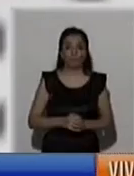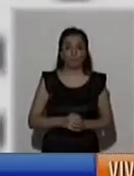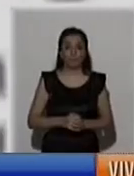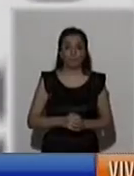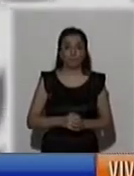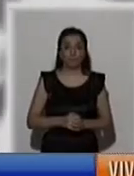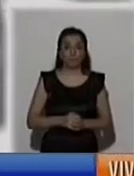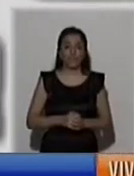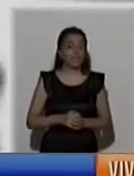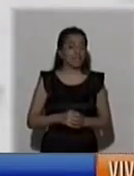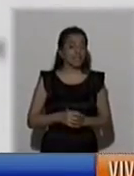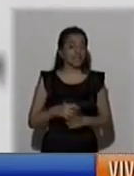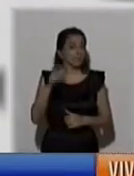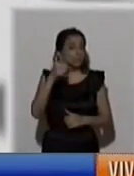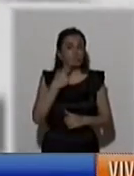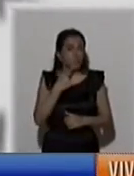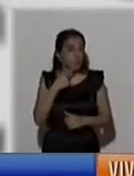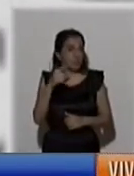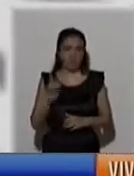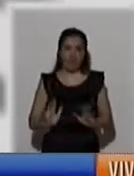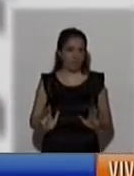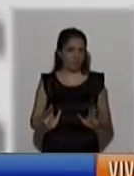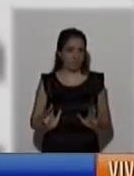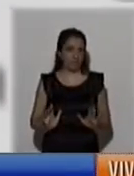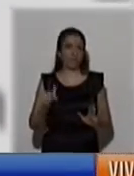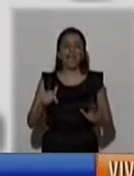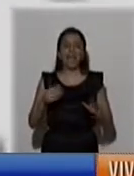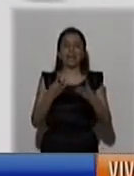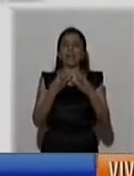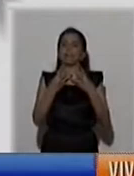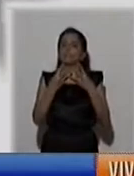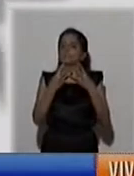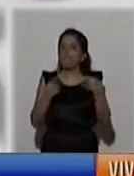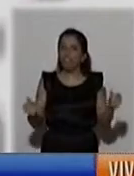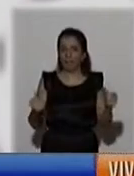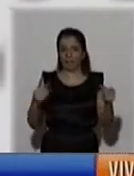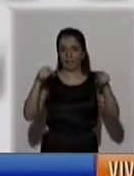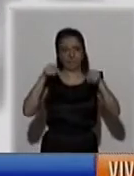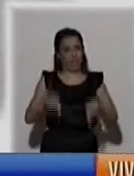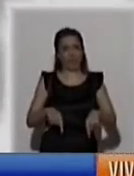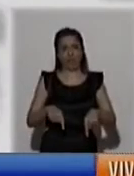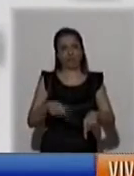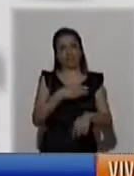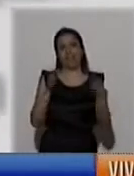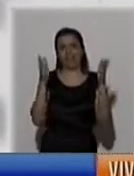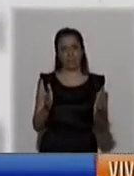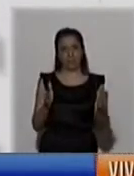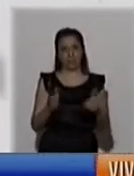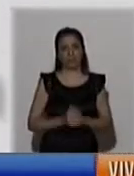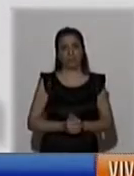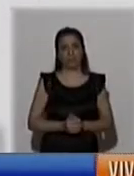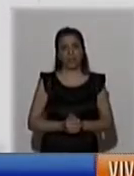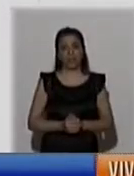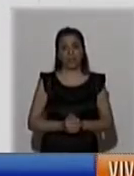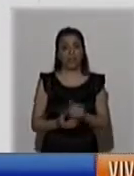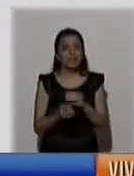ejecutivo, sea un intendente, sea un gobernador, sea un presidente, me parece que el debate se debe dar en condiciones más abiertas. Sí, pero yo tengo siempre